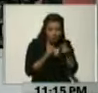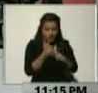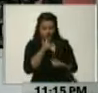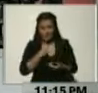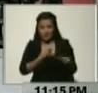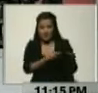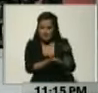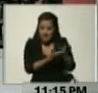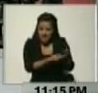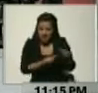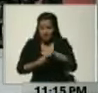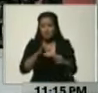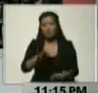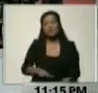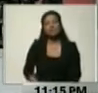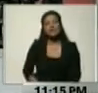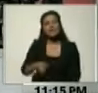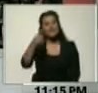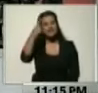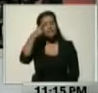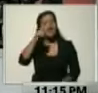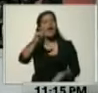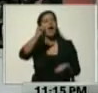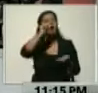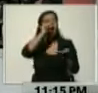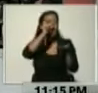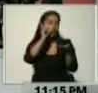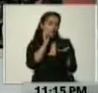¿Quién canceló la propaganda agua bendita del alcalde Ramón Muchacho?